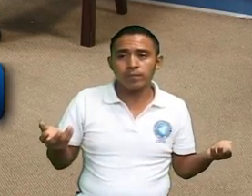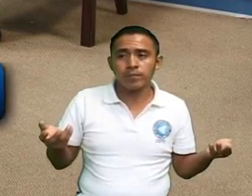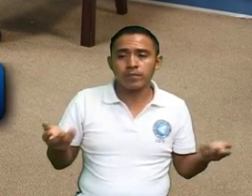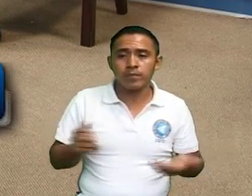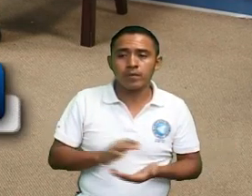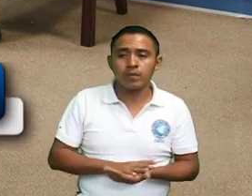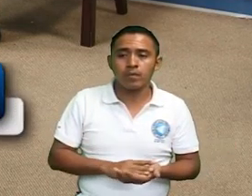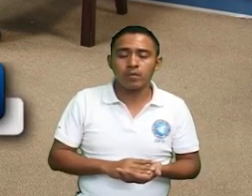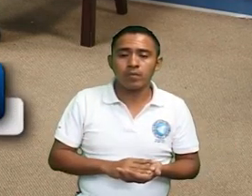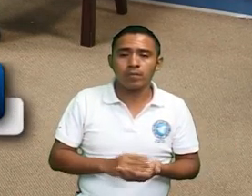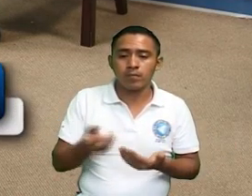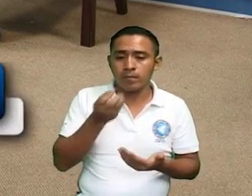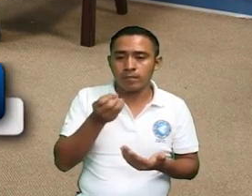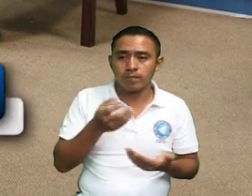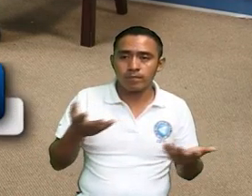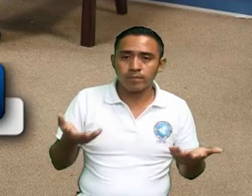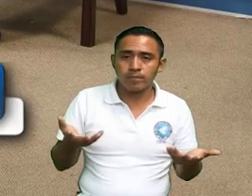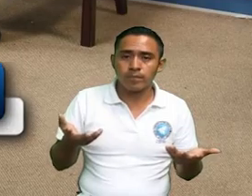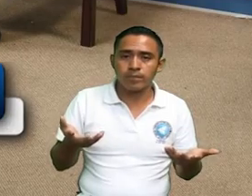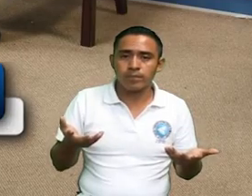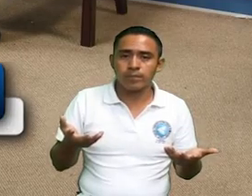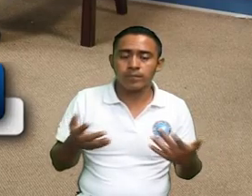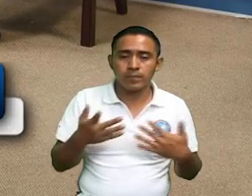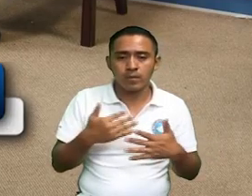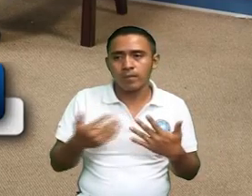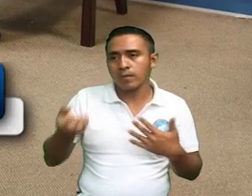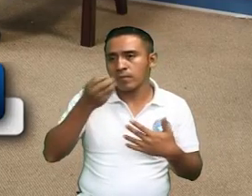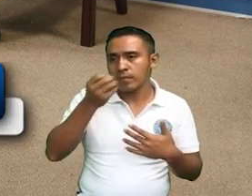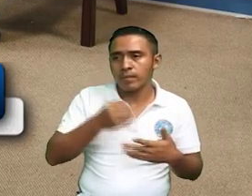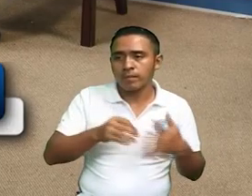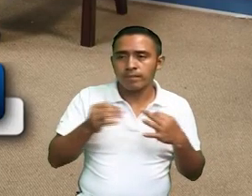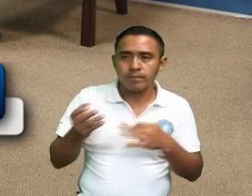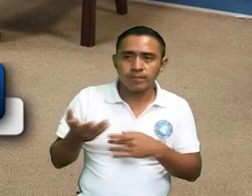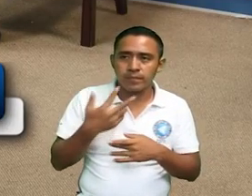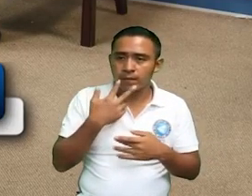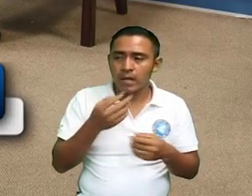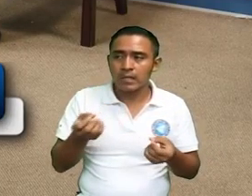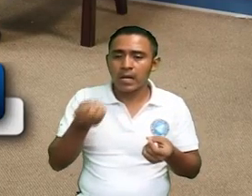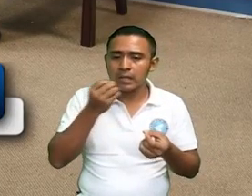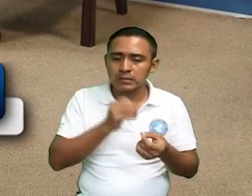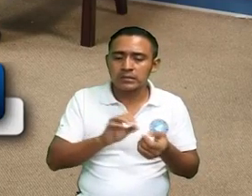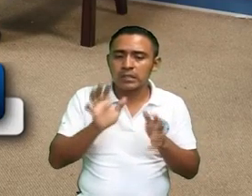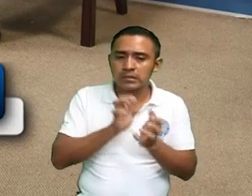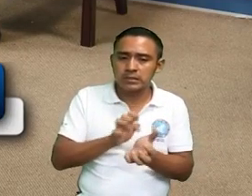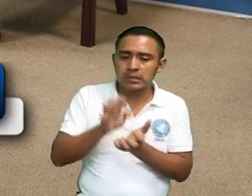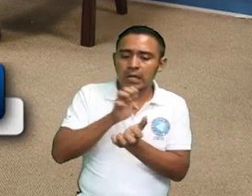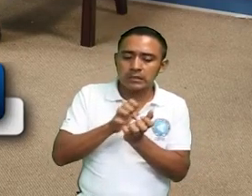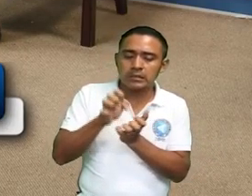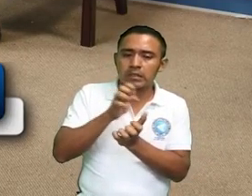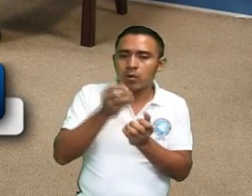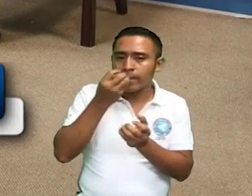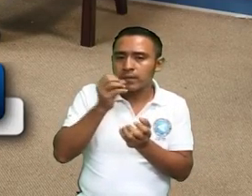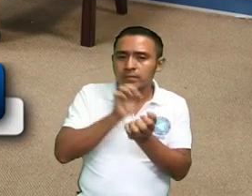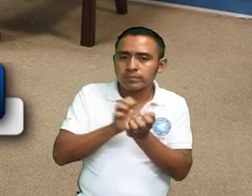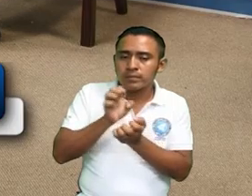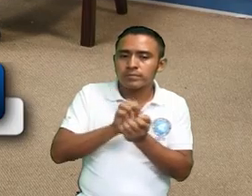y hacer que el alimento, masticarlo bien. No comer en carrera. Masticarlo bien,